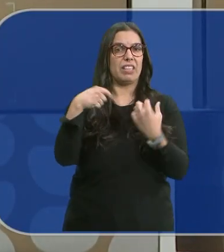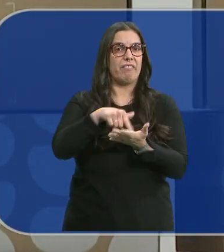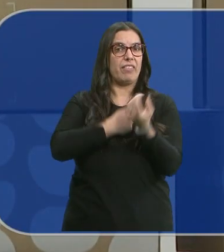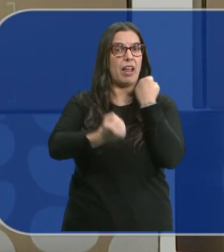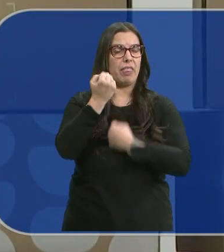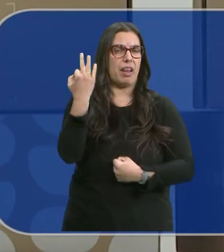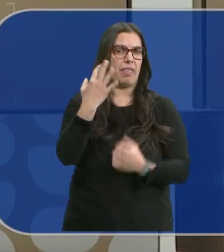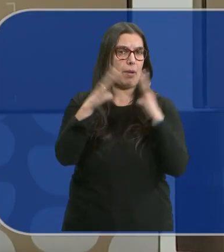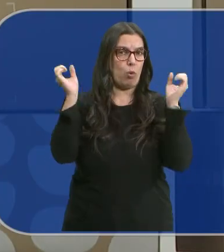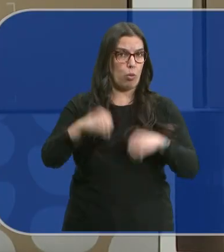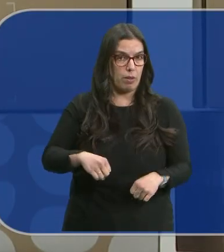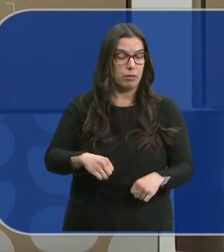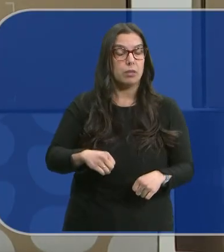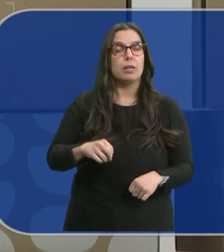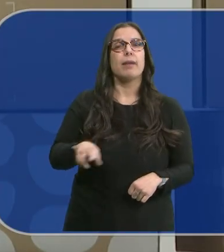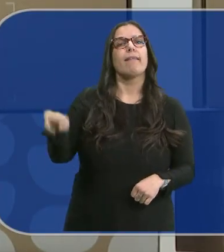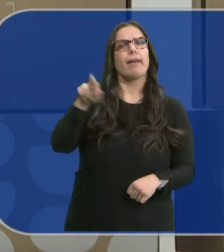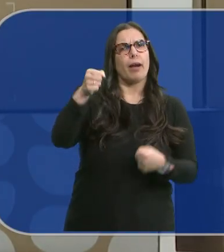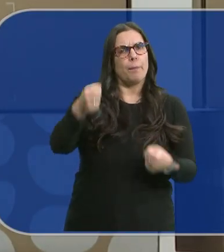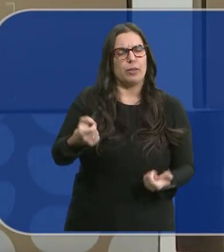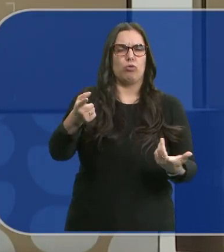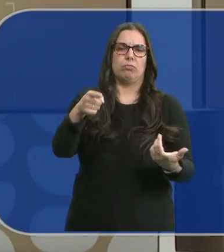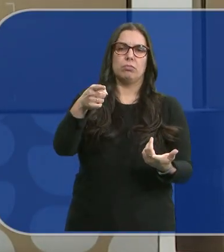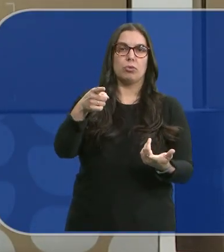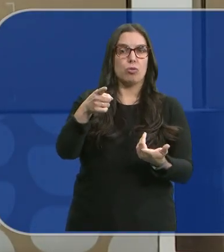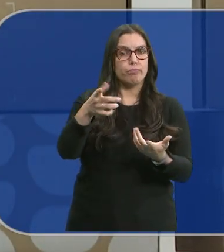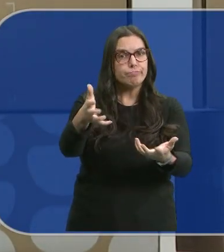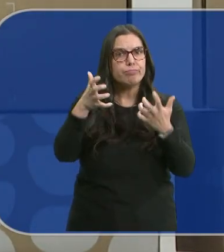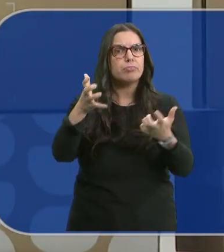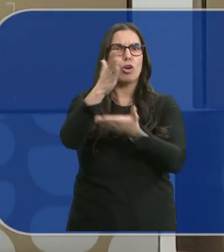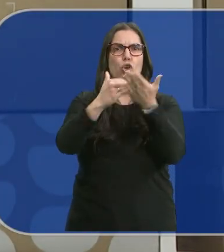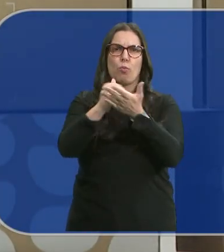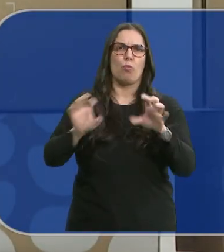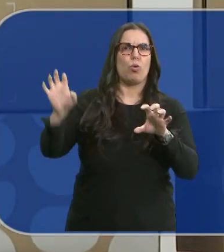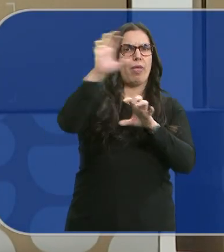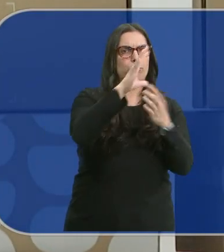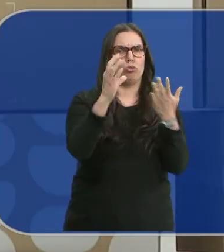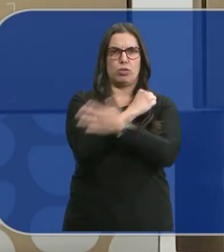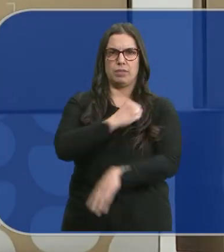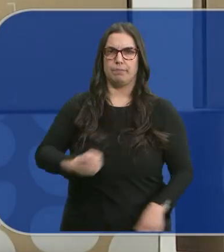Financiera y que, insisto, va a hacer que todas las comunidades autónomas ganen.